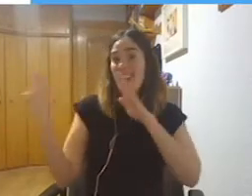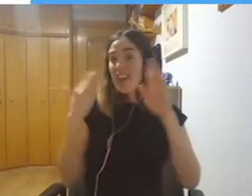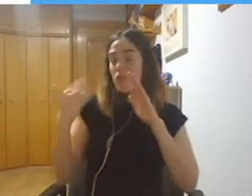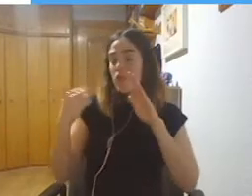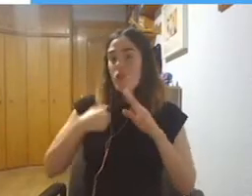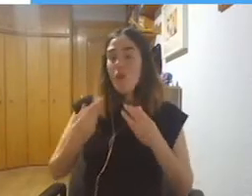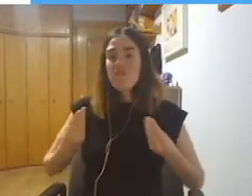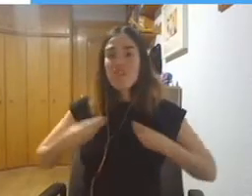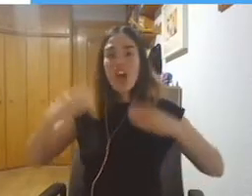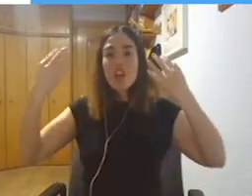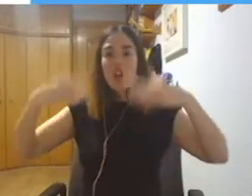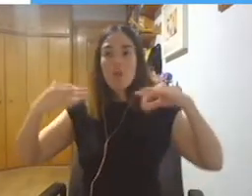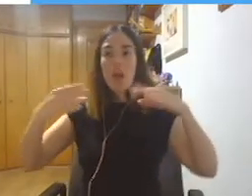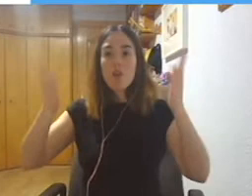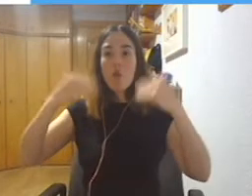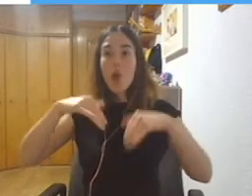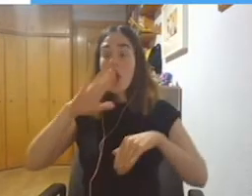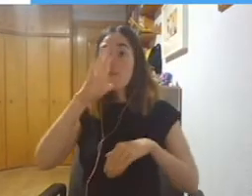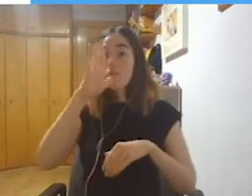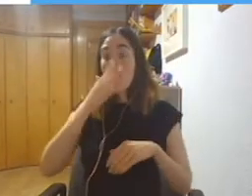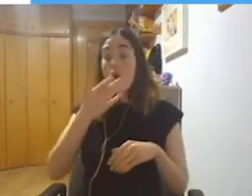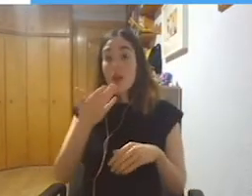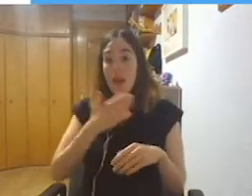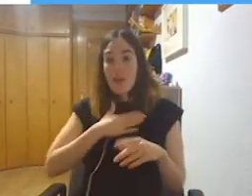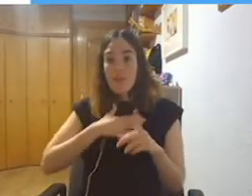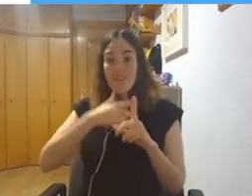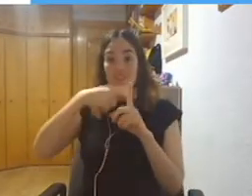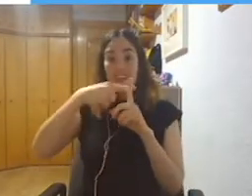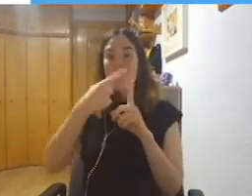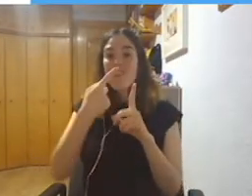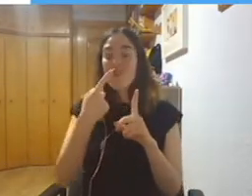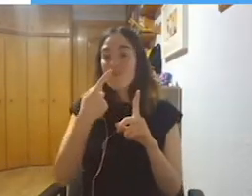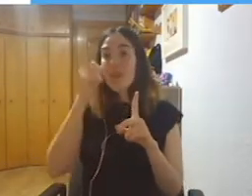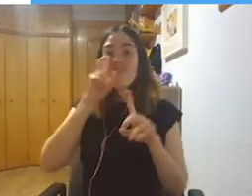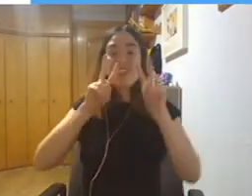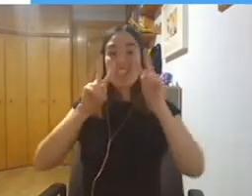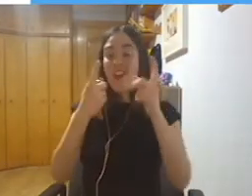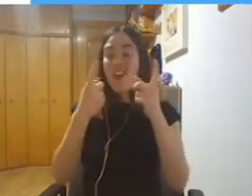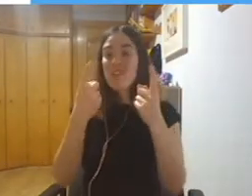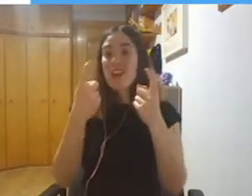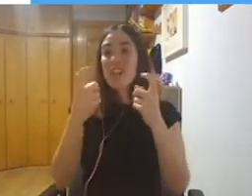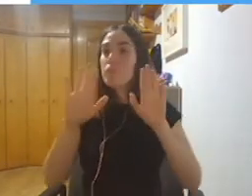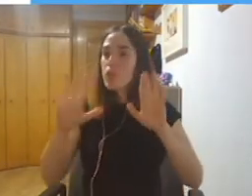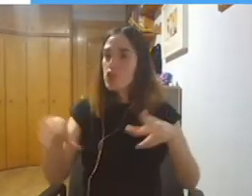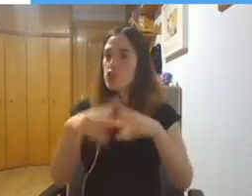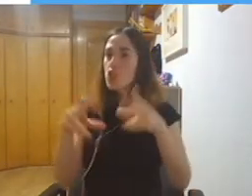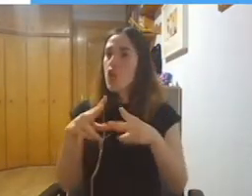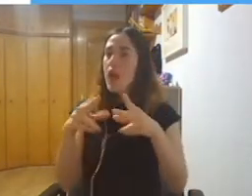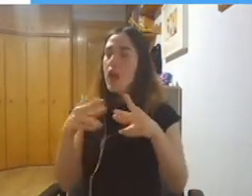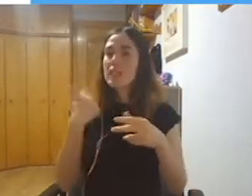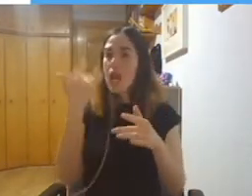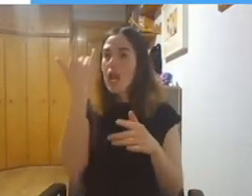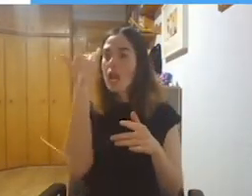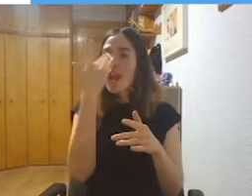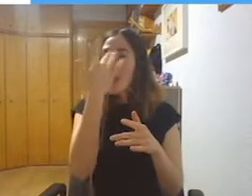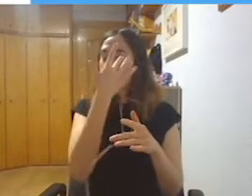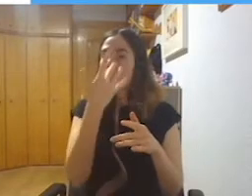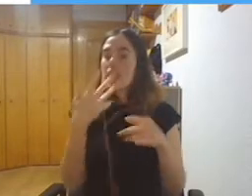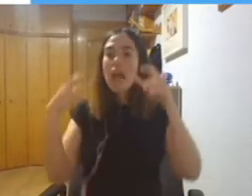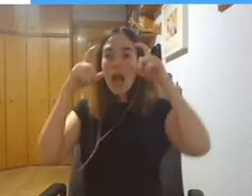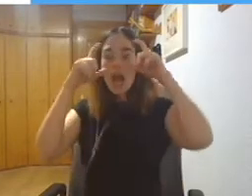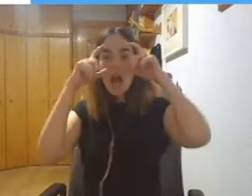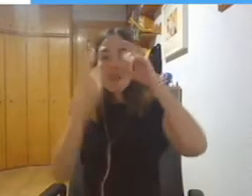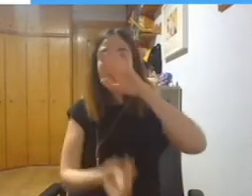tener una vida normalizada con el grado de visión que me falta. Pero como la sociedad se ha encargado de crear estas lentillas, de crear